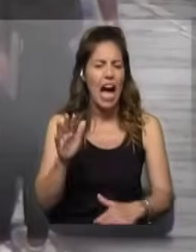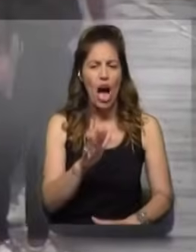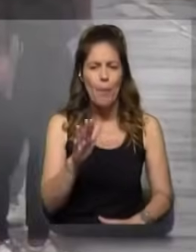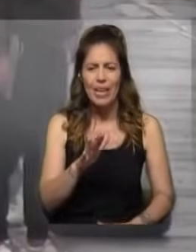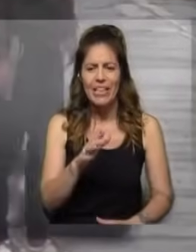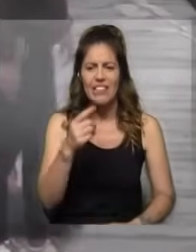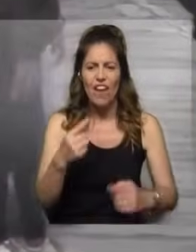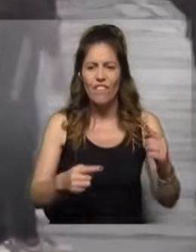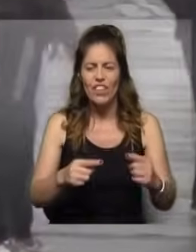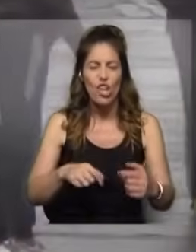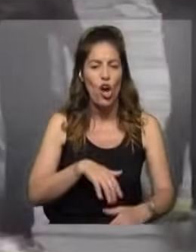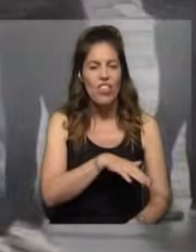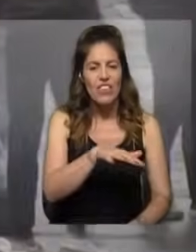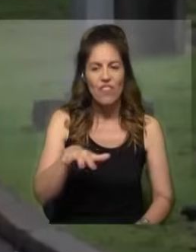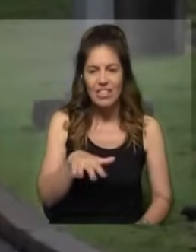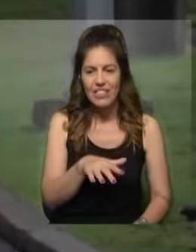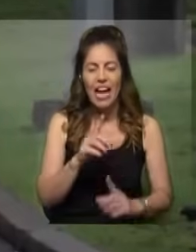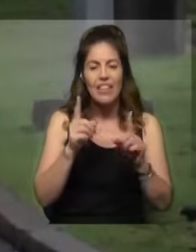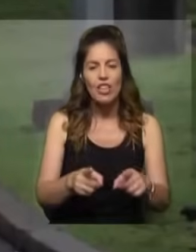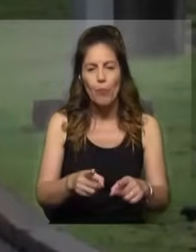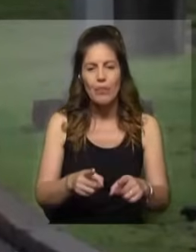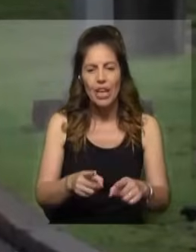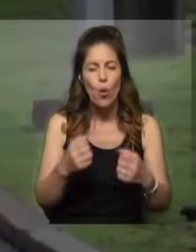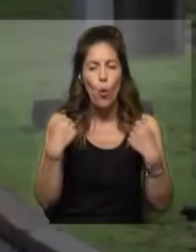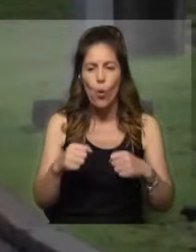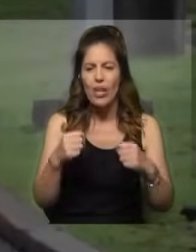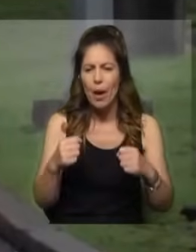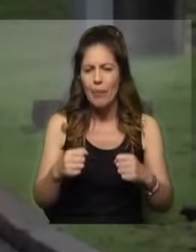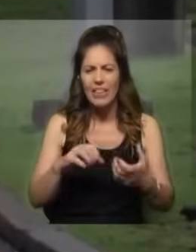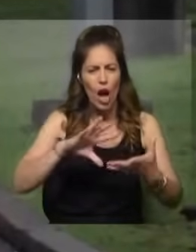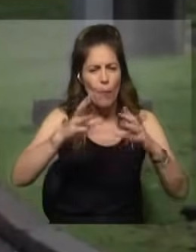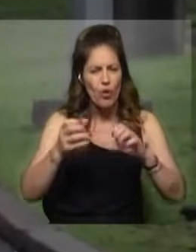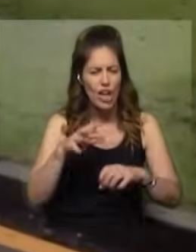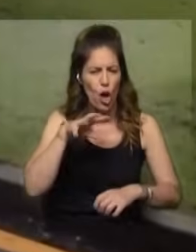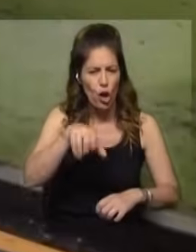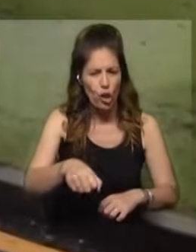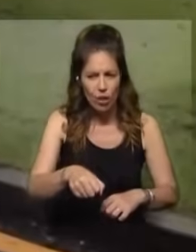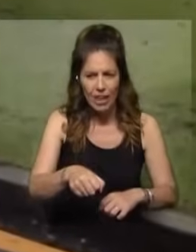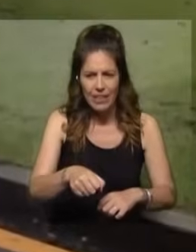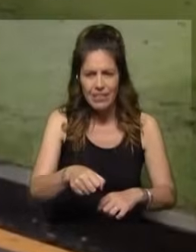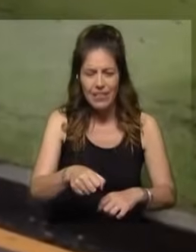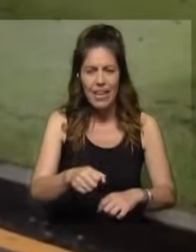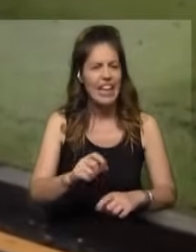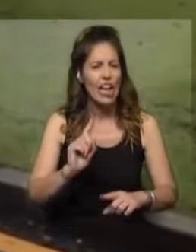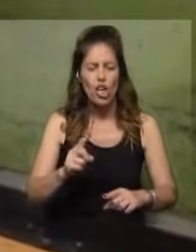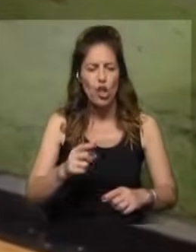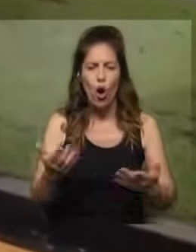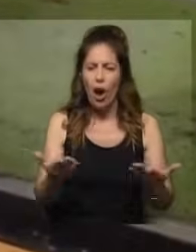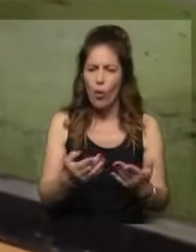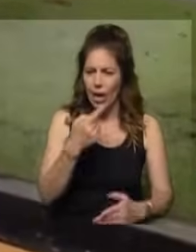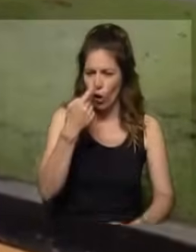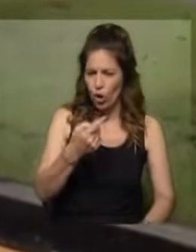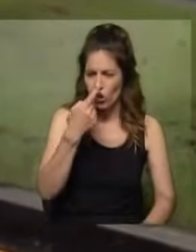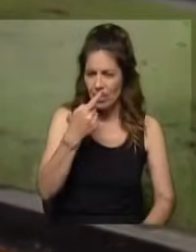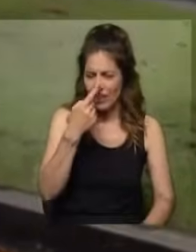biodiversidad del país al tiempo que constituye una práctica inscrita en modelos coloniales de expoliación inconsistente con los intereses